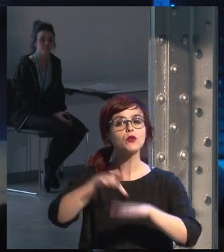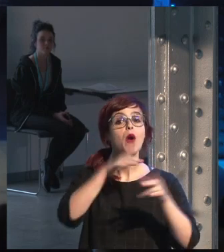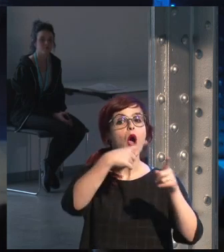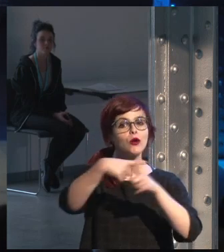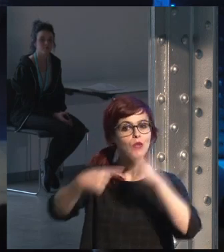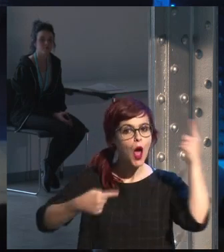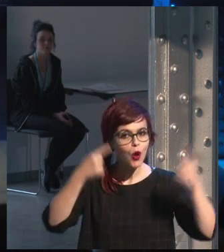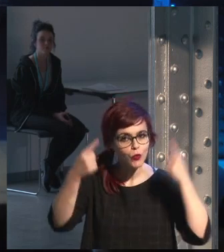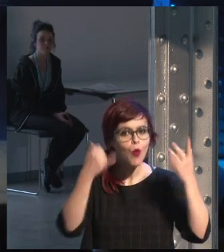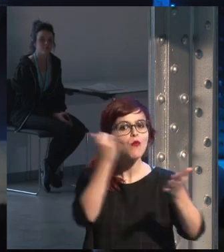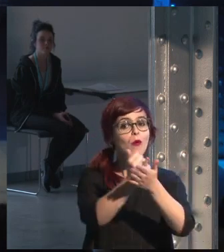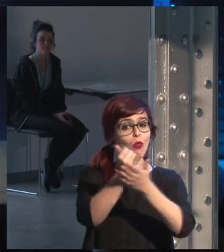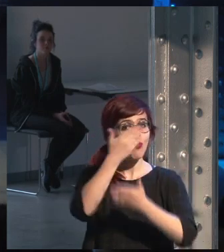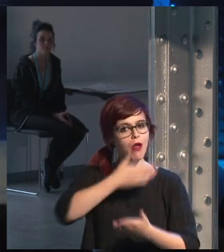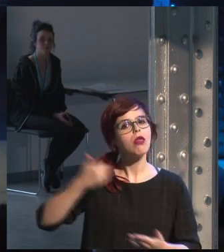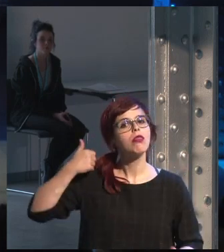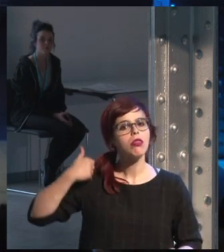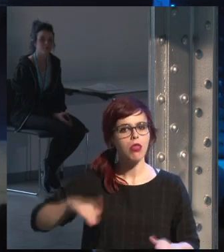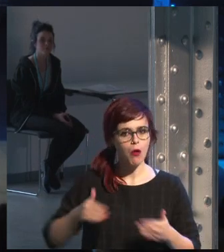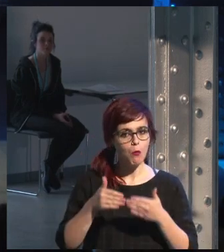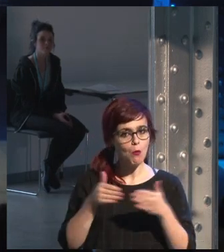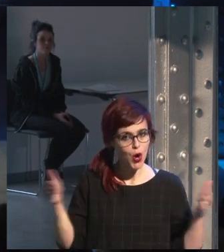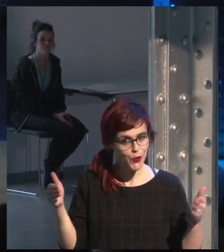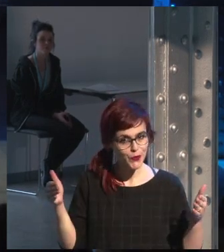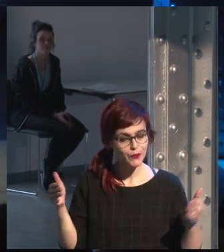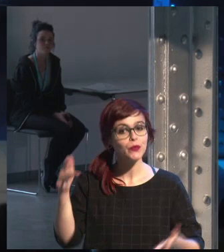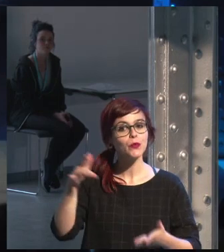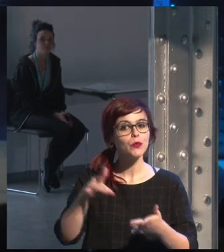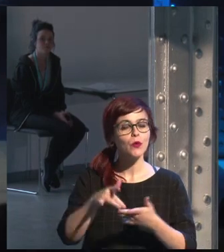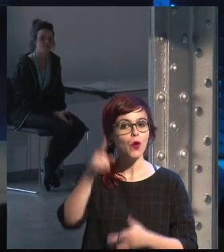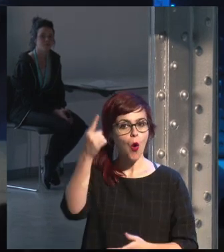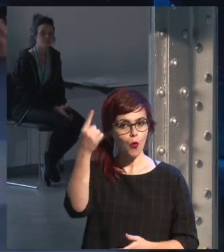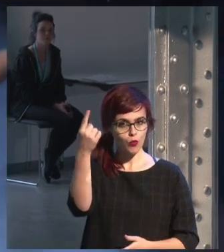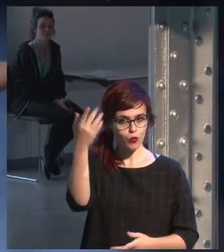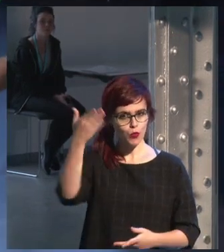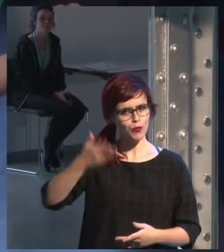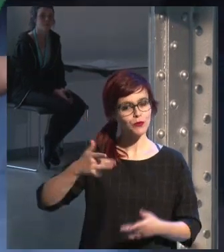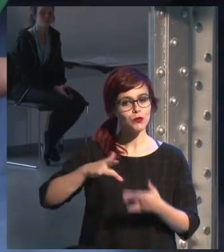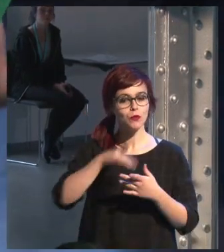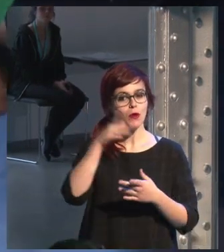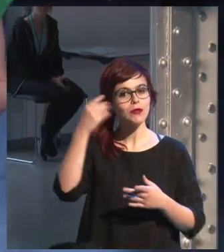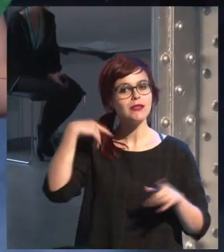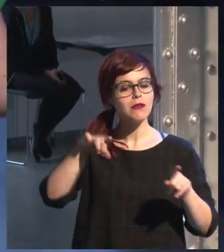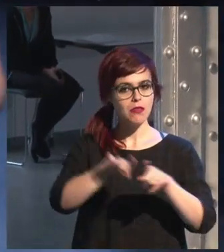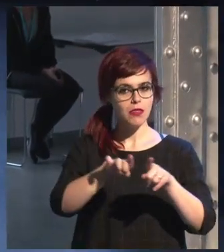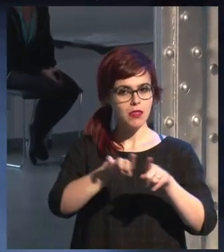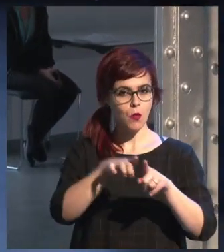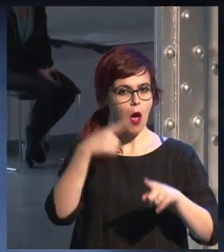están probando en los coles. Una de ellas juega con uno de los superpoderes de los que